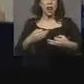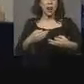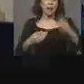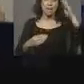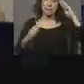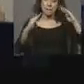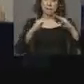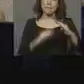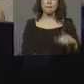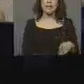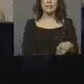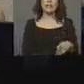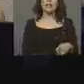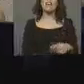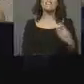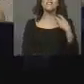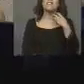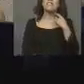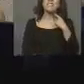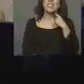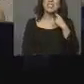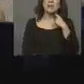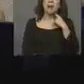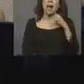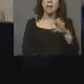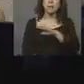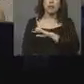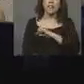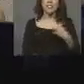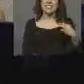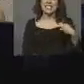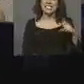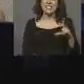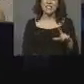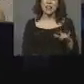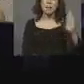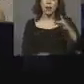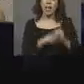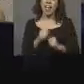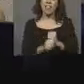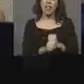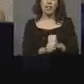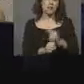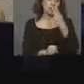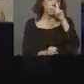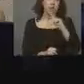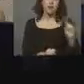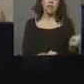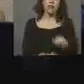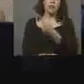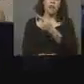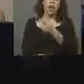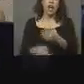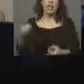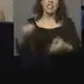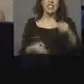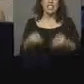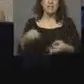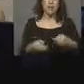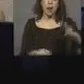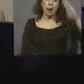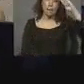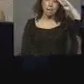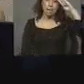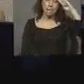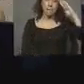víctimas como imputados, que sean civiles y menores de edad, se encuentran excluidos de la competencia de los tribunales